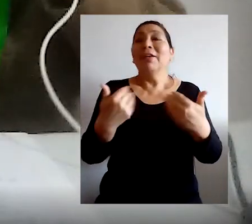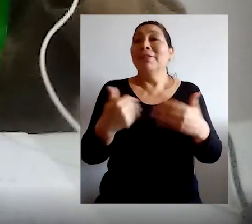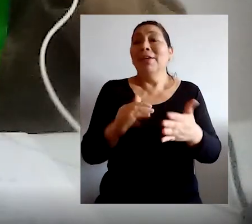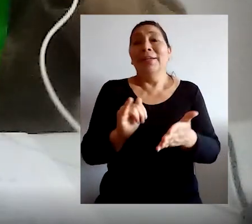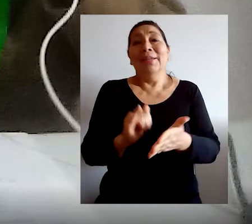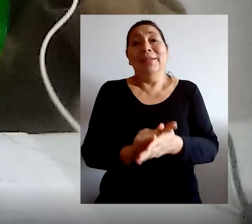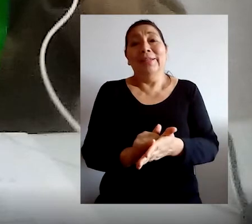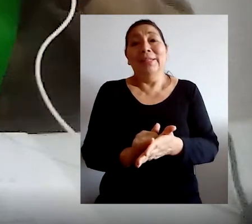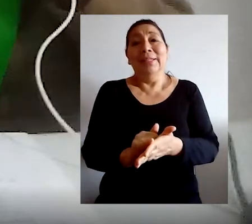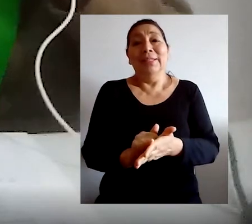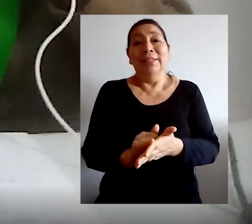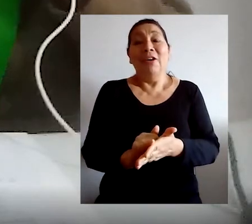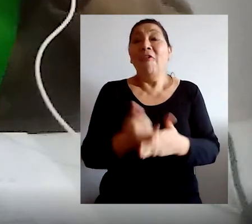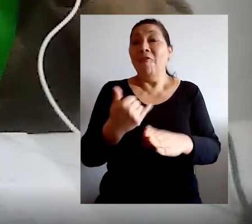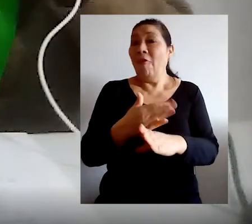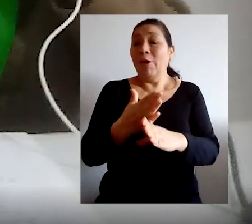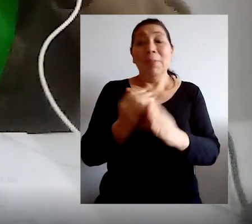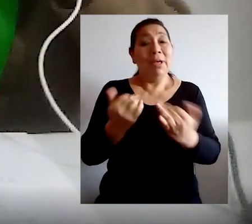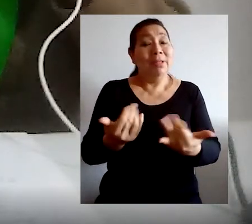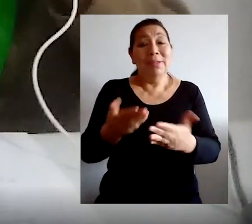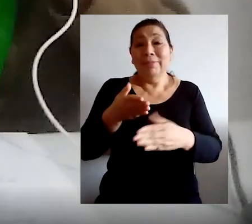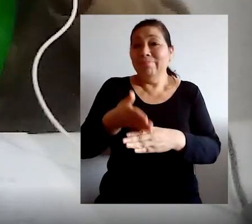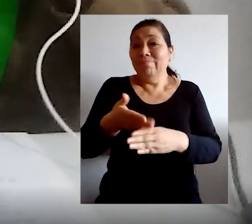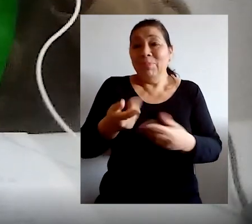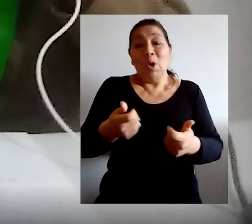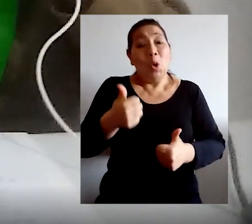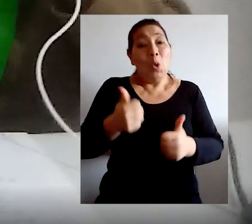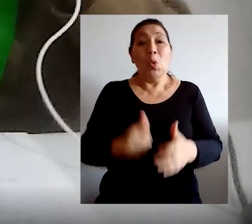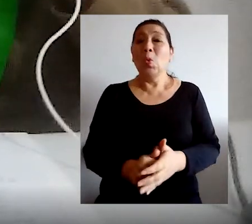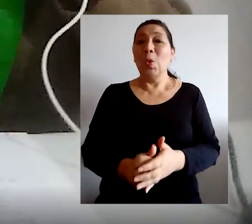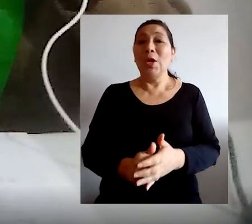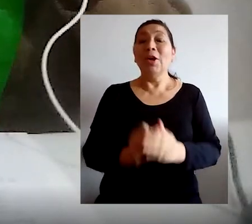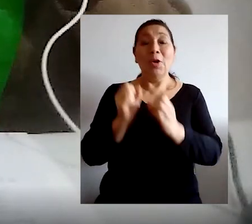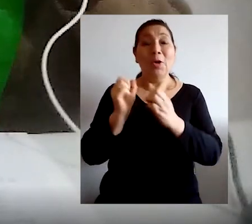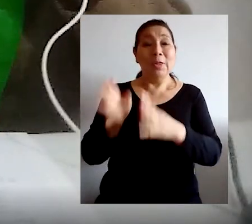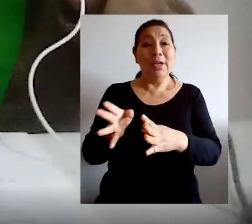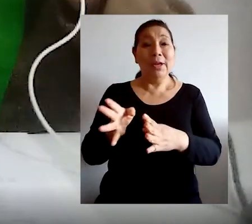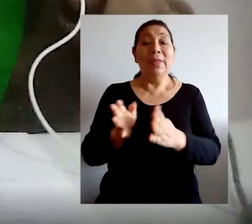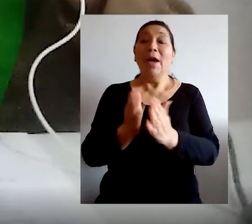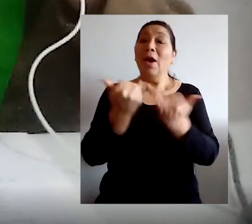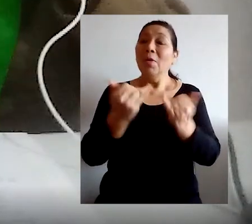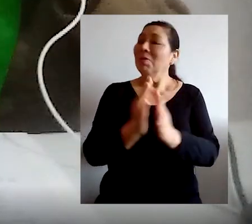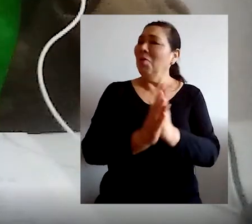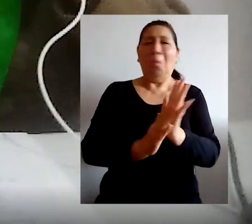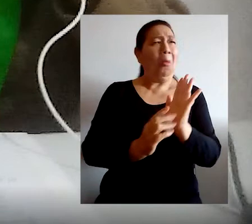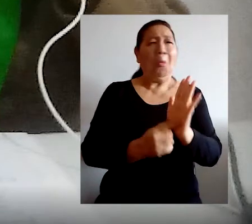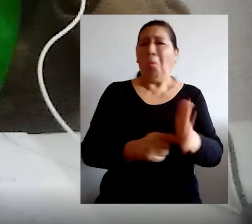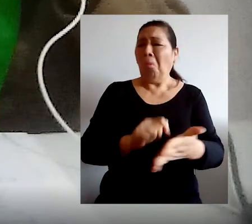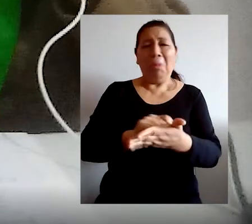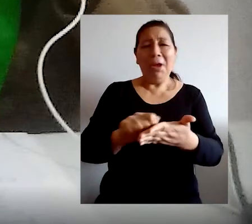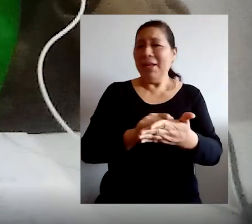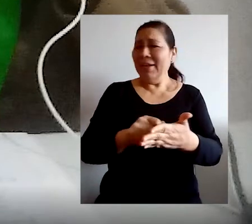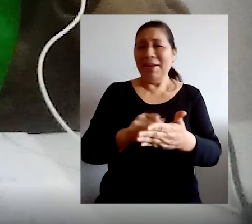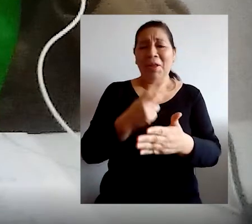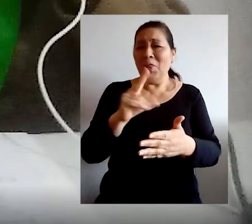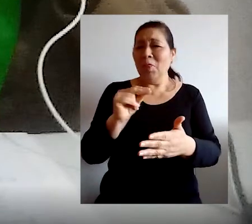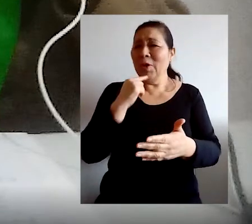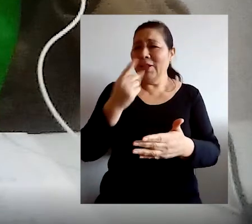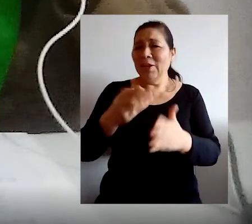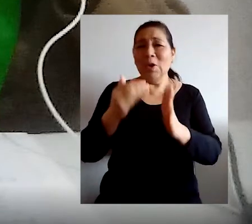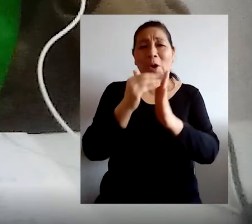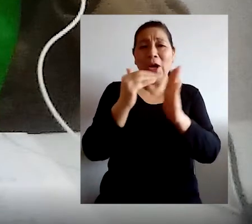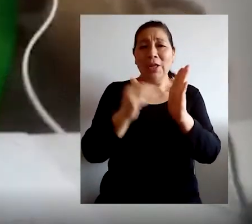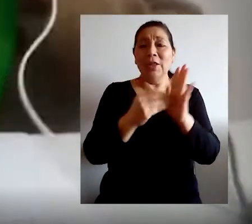que el delito que está siendo imputado y por el cual ha sido condenado el ahora beneficiario no ha prescrito, ello en aplicación